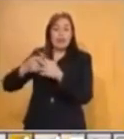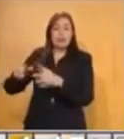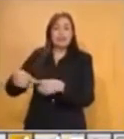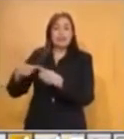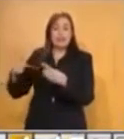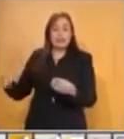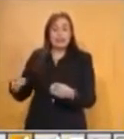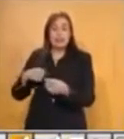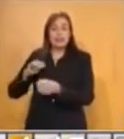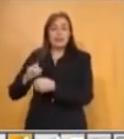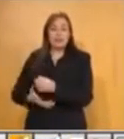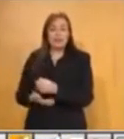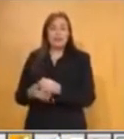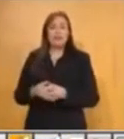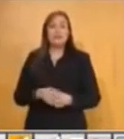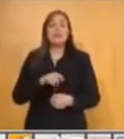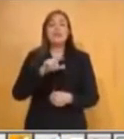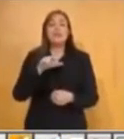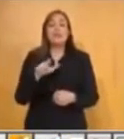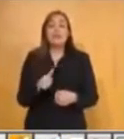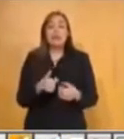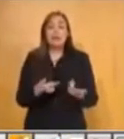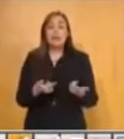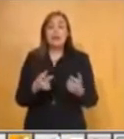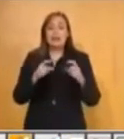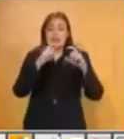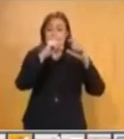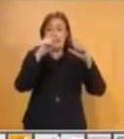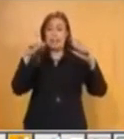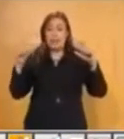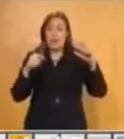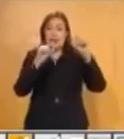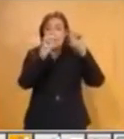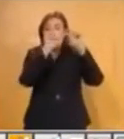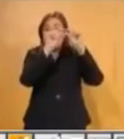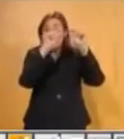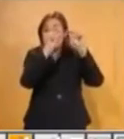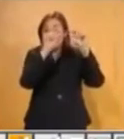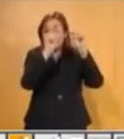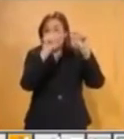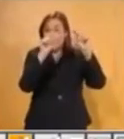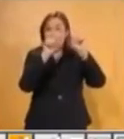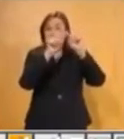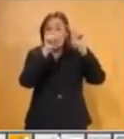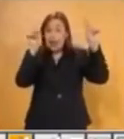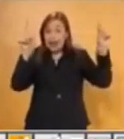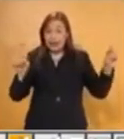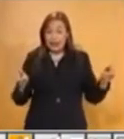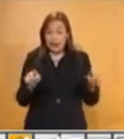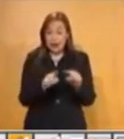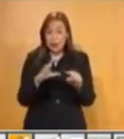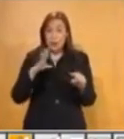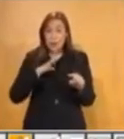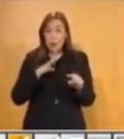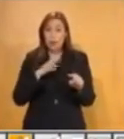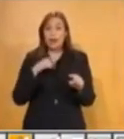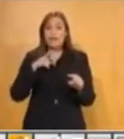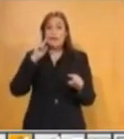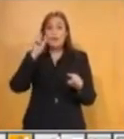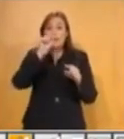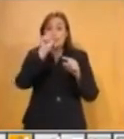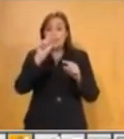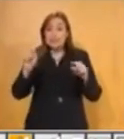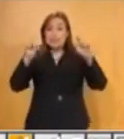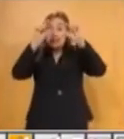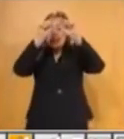write the narrative in the captions. Escribe la narrativa en los captions, en los recuadros que son precisamente para eso, para